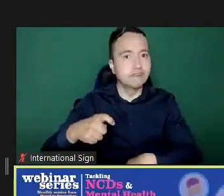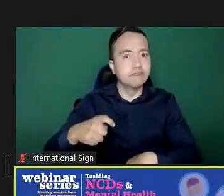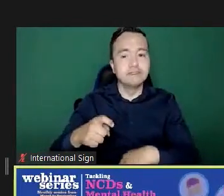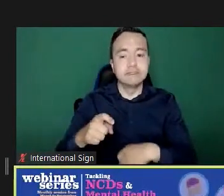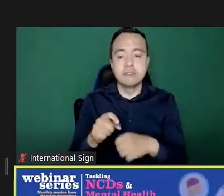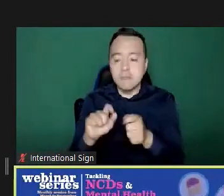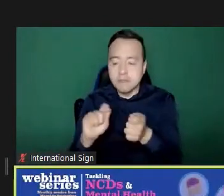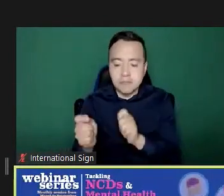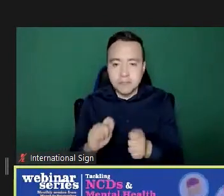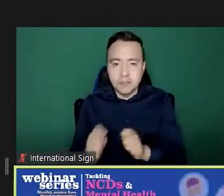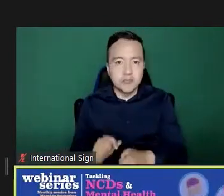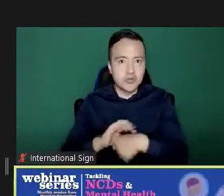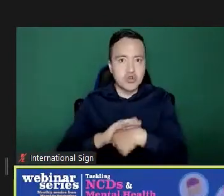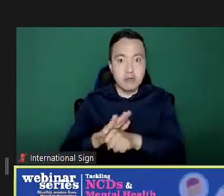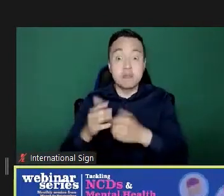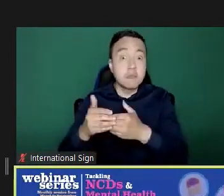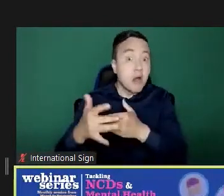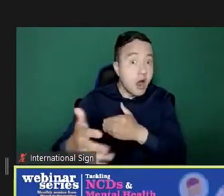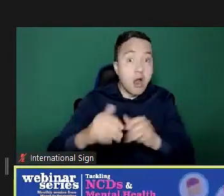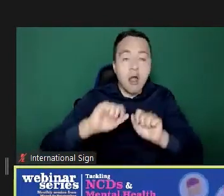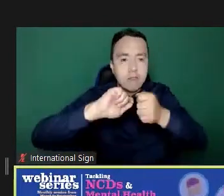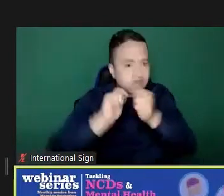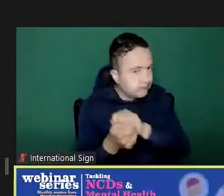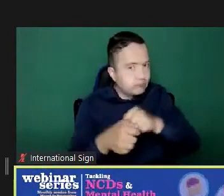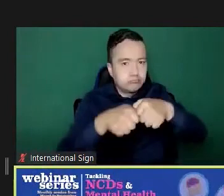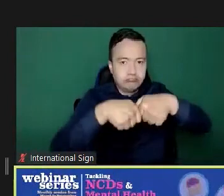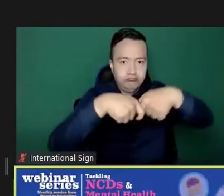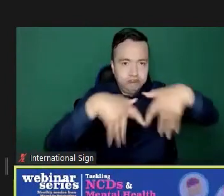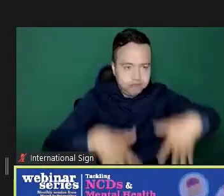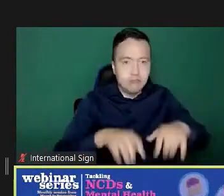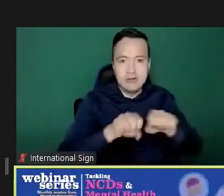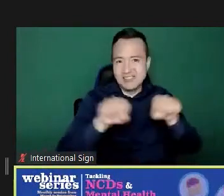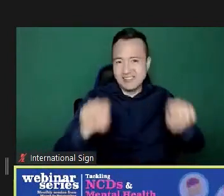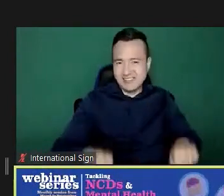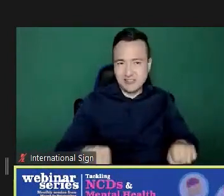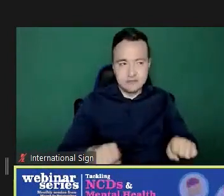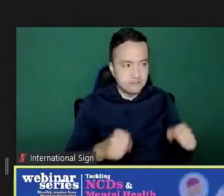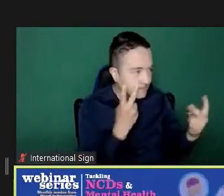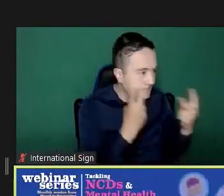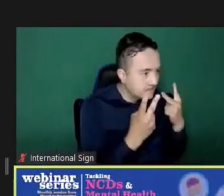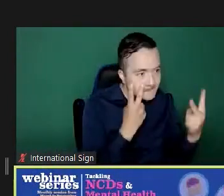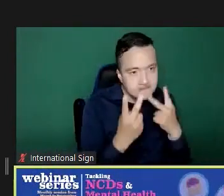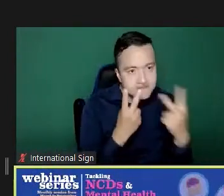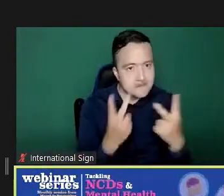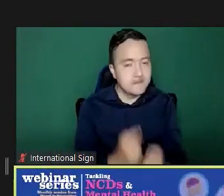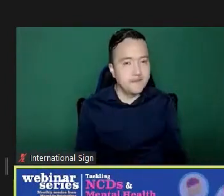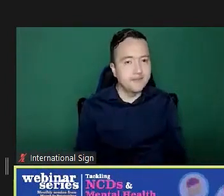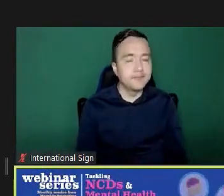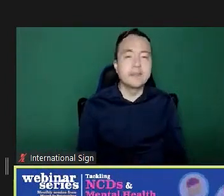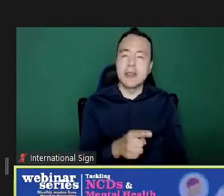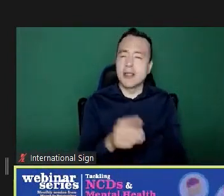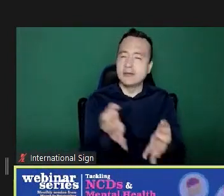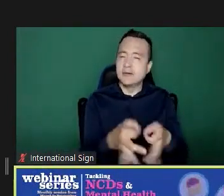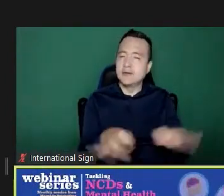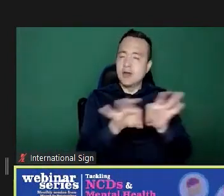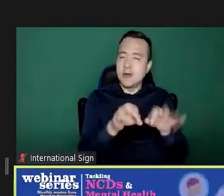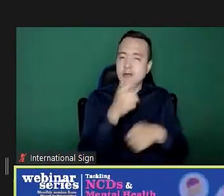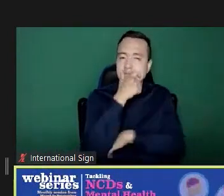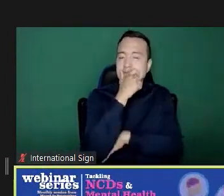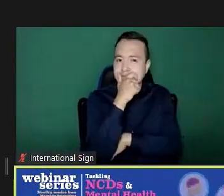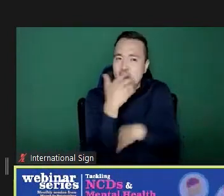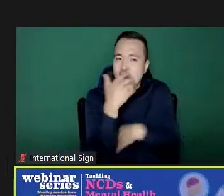Entonces, es importante que consideremos los desafíos para la integración de las CNT.